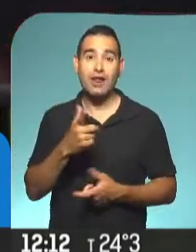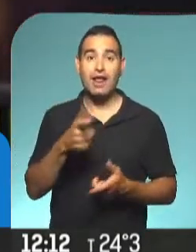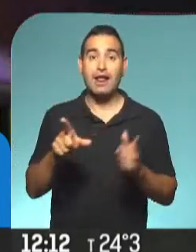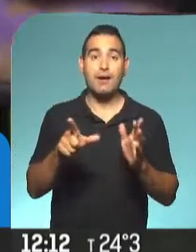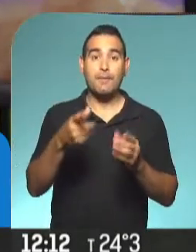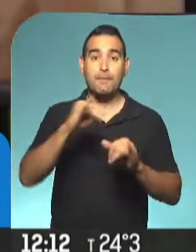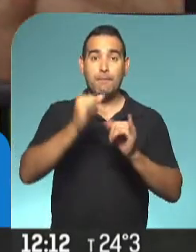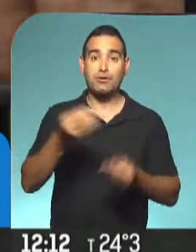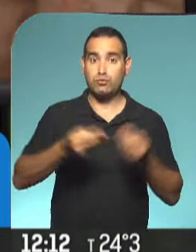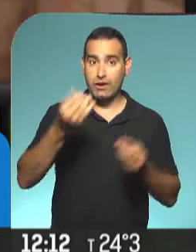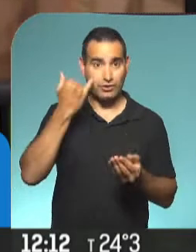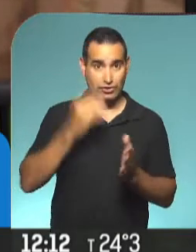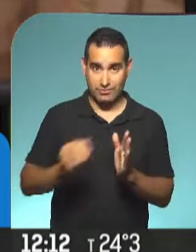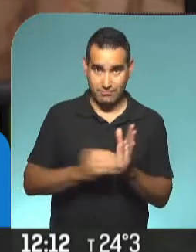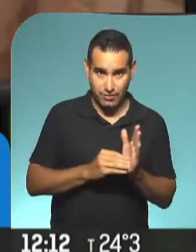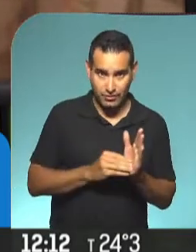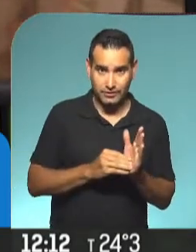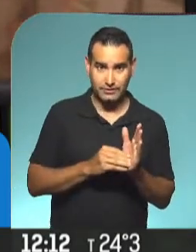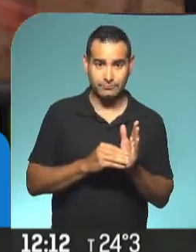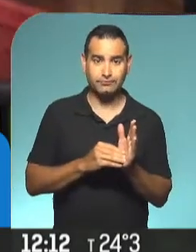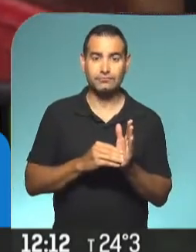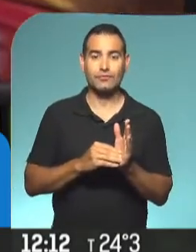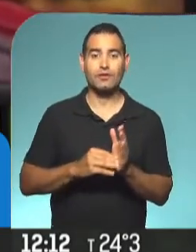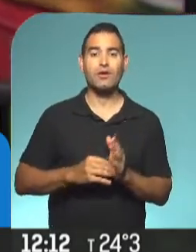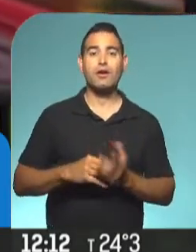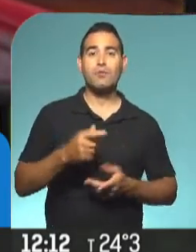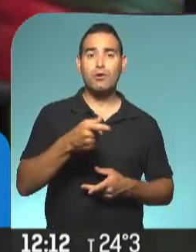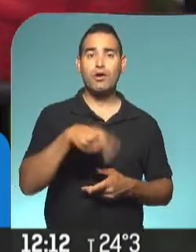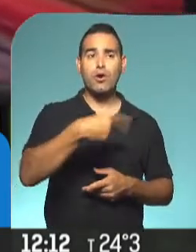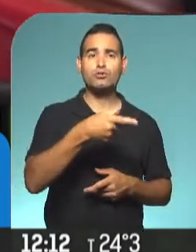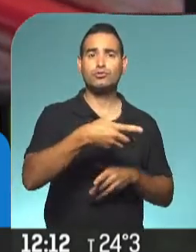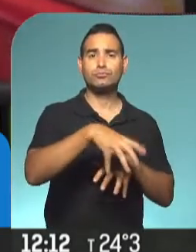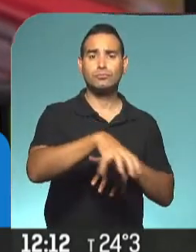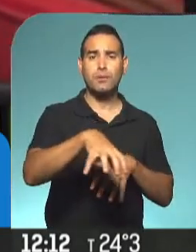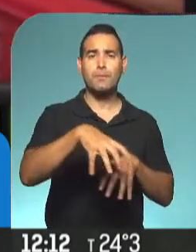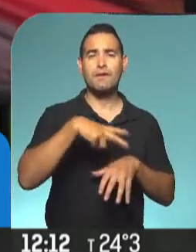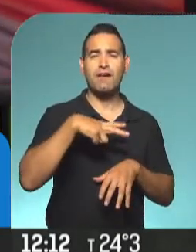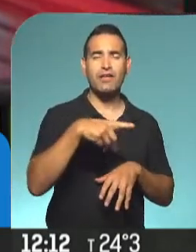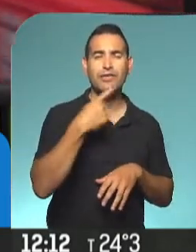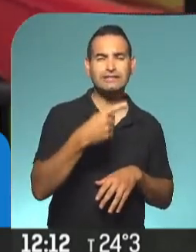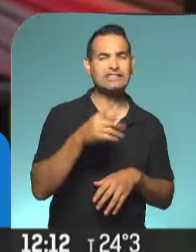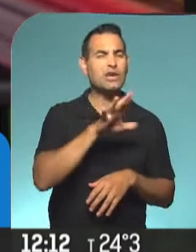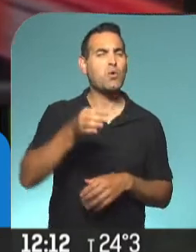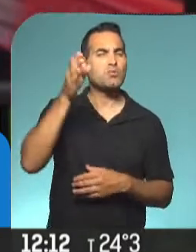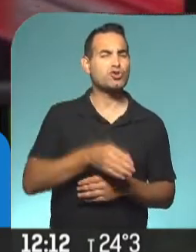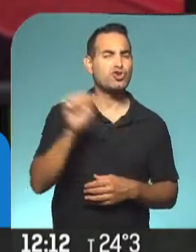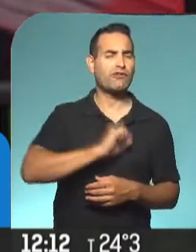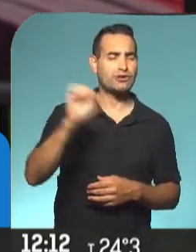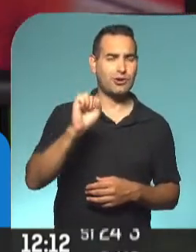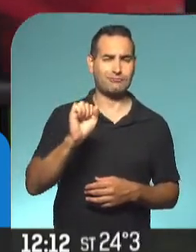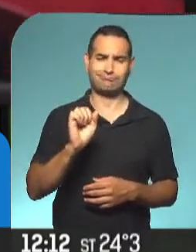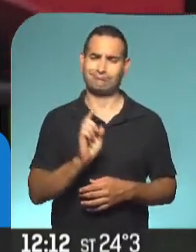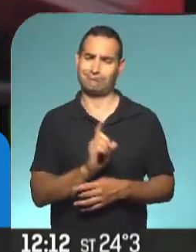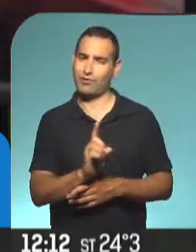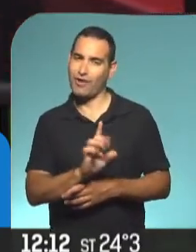Sí. Esto es tratar de terminar un poco con las expectativas de inflación que hay desde los sectores o las consultoras privadas que estiman que hay un 50% de inflación. Me